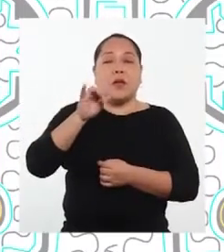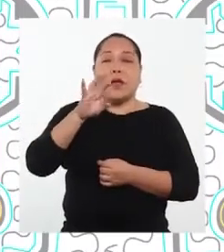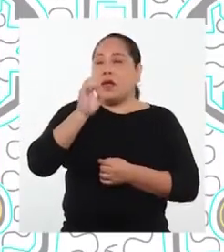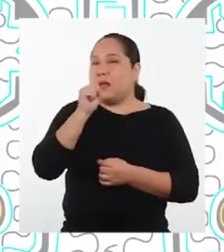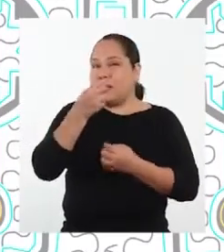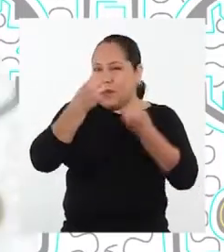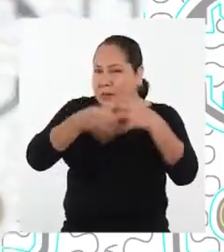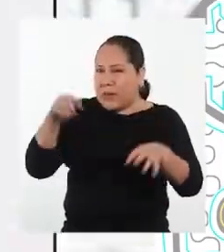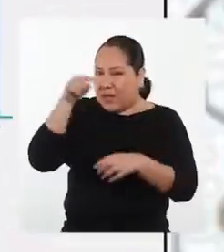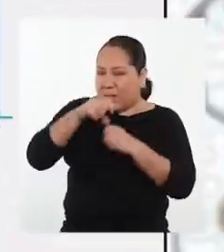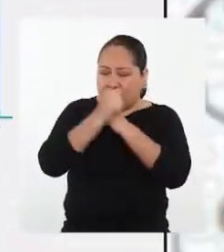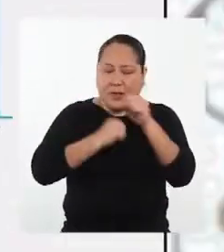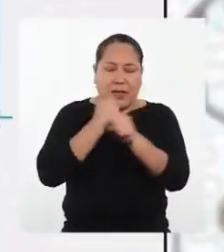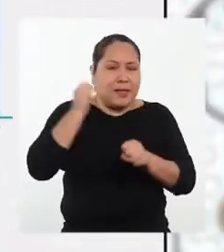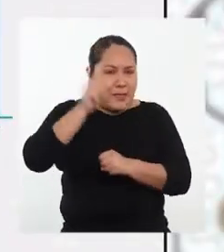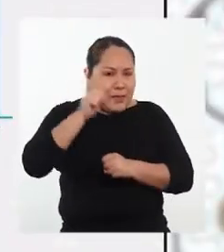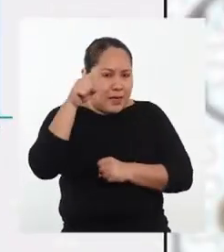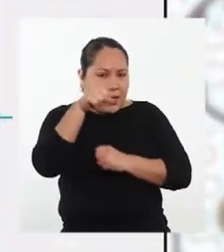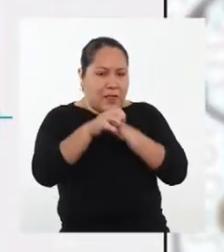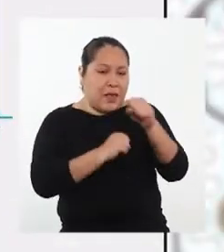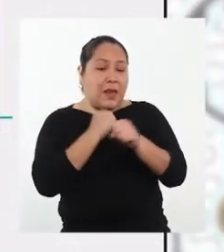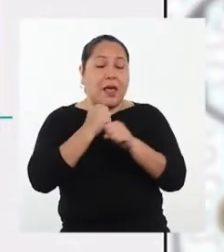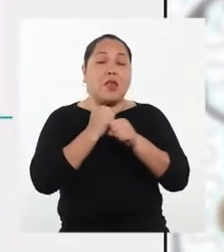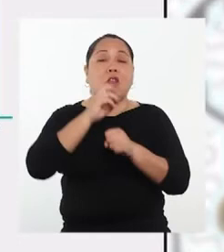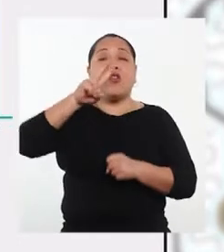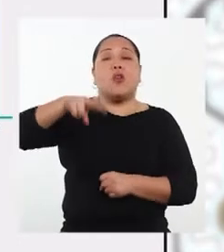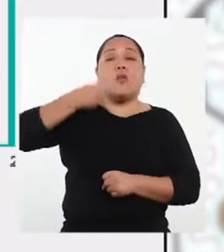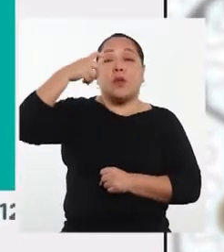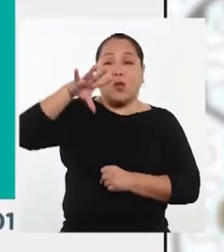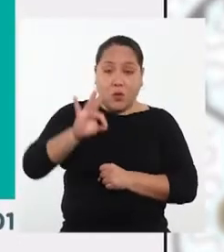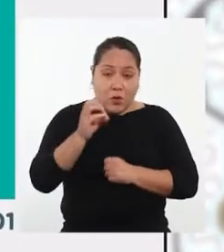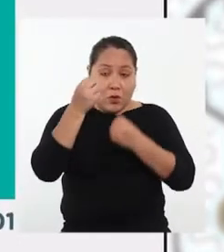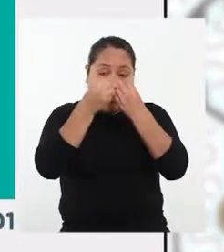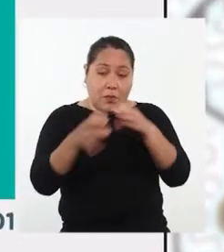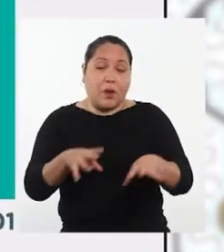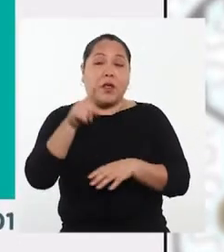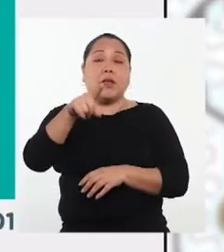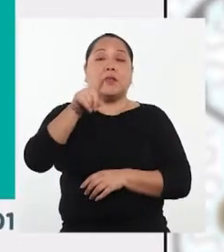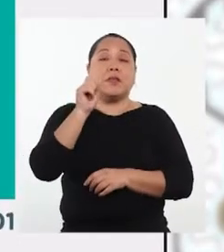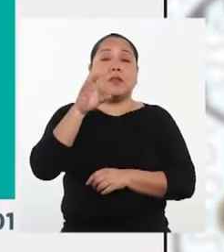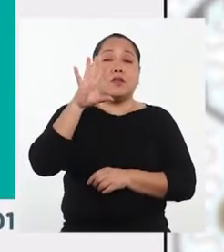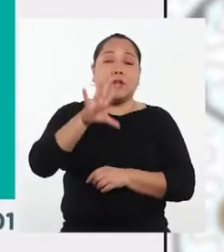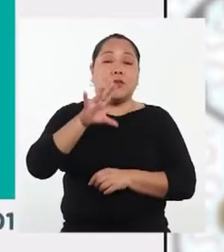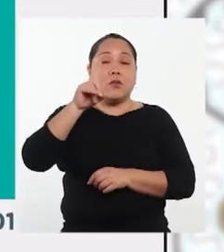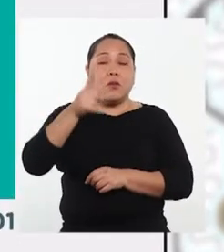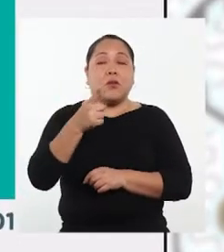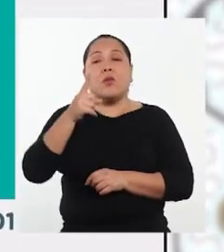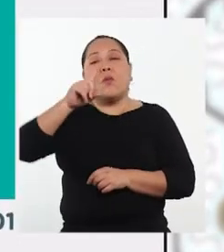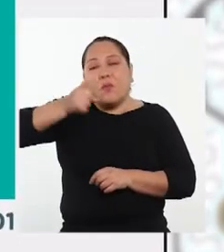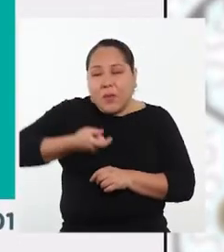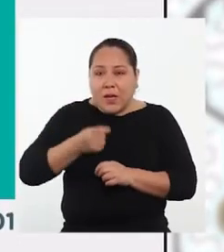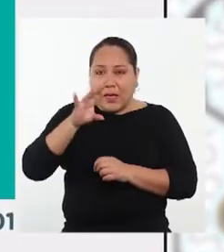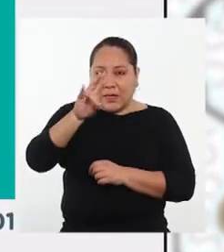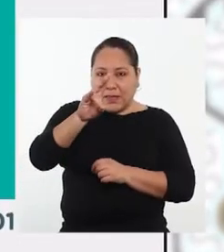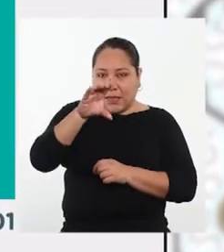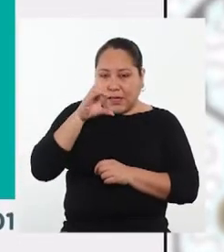se perdieron en ese año? Sí, claro, en el año 2009 se perdieron